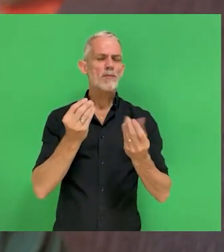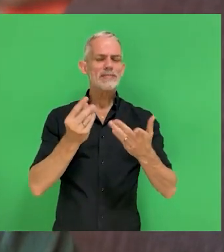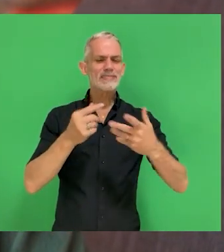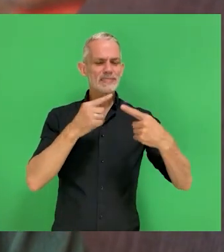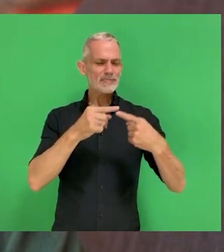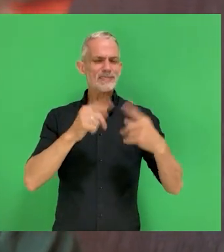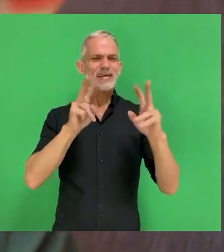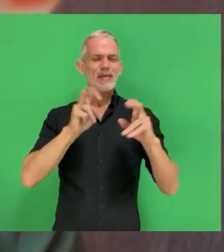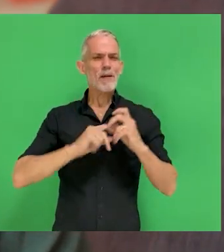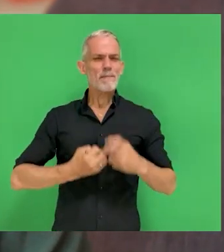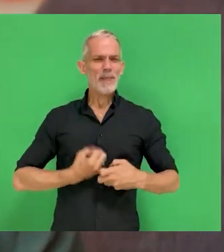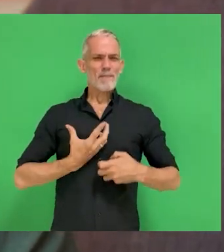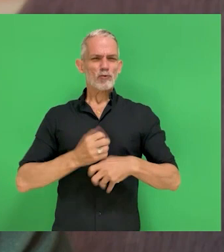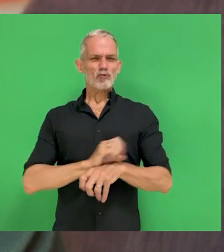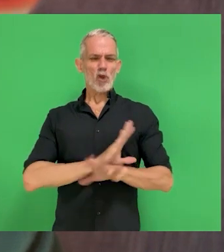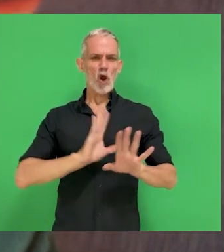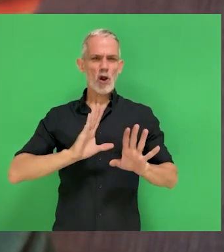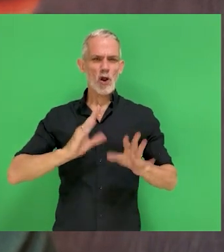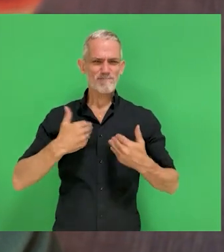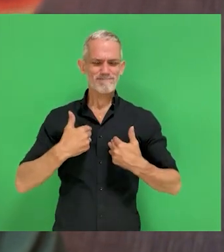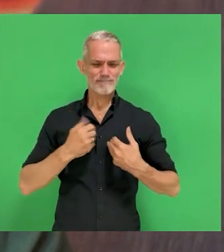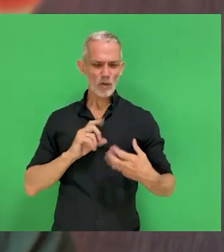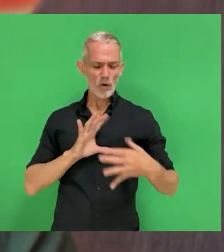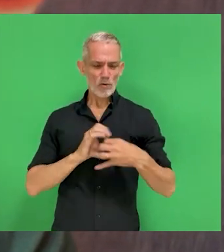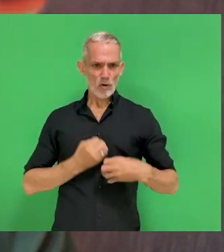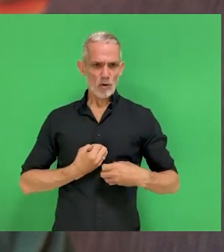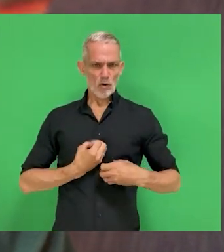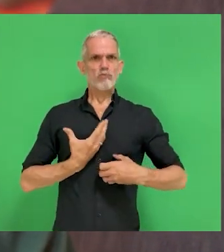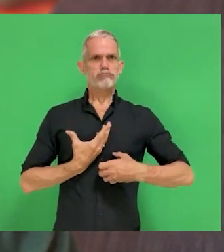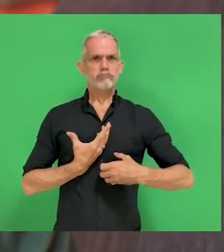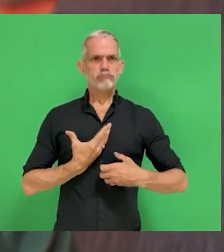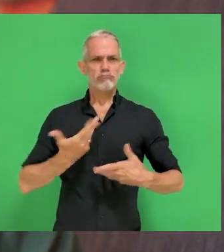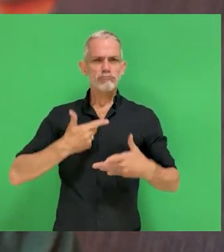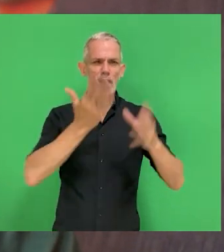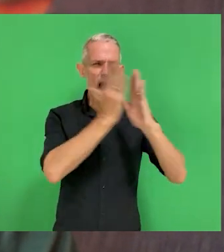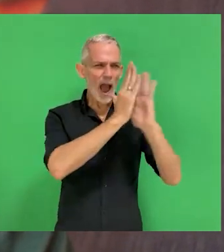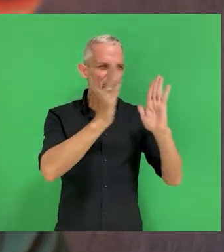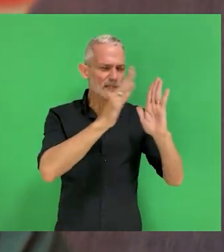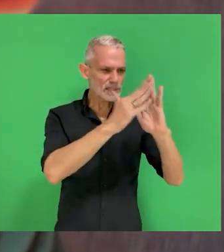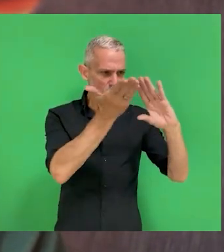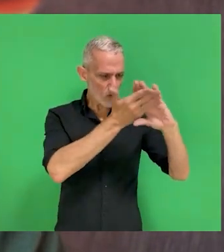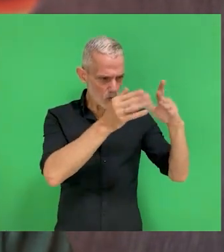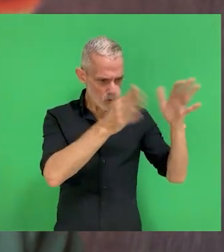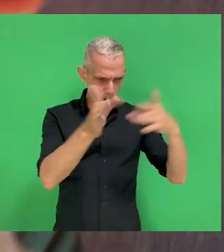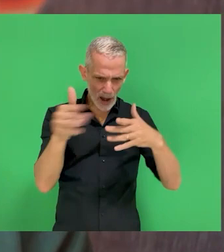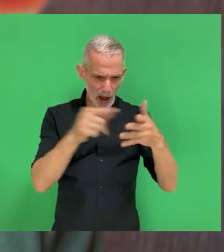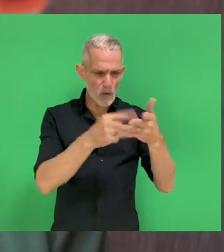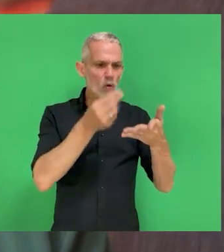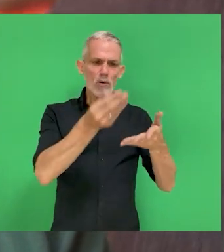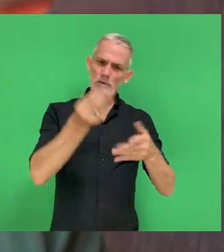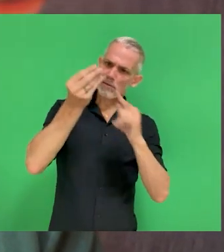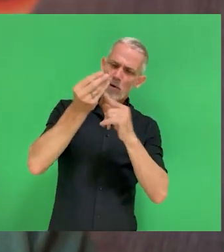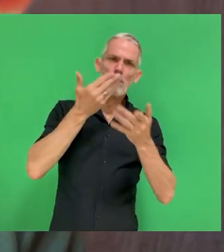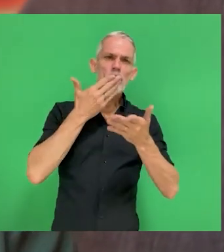una cuestión de la emoción, con una cuestión que los archivos despiertan, o un